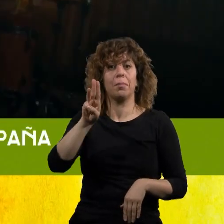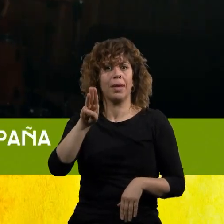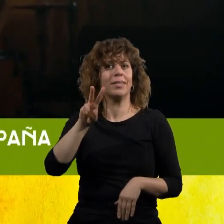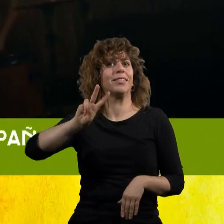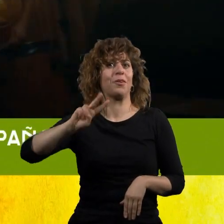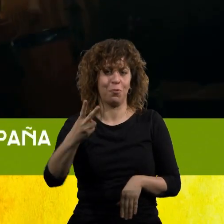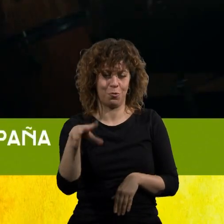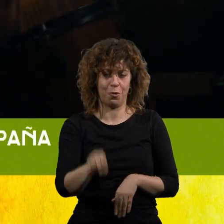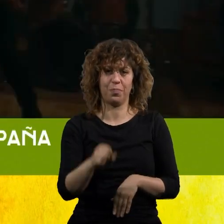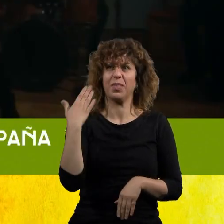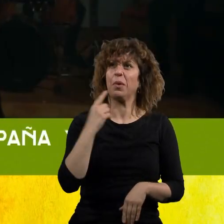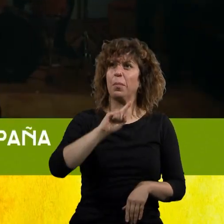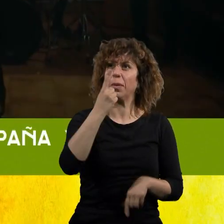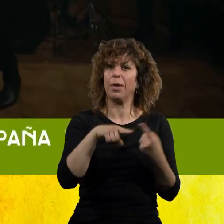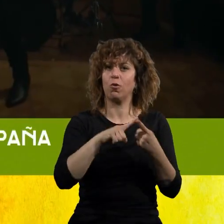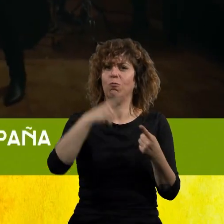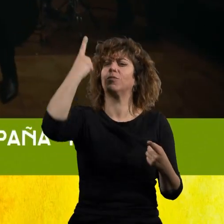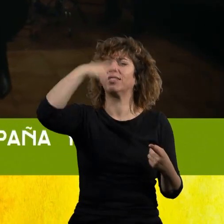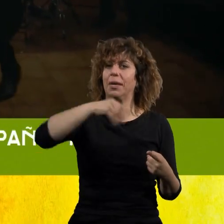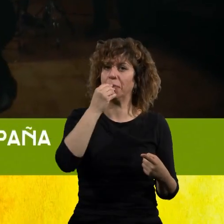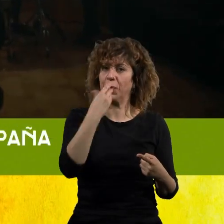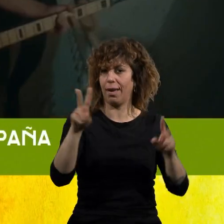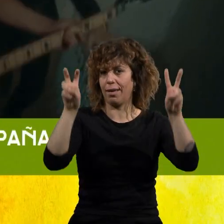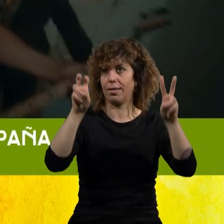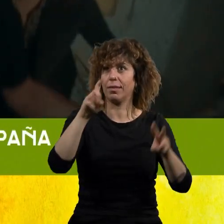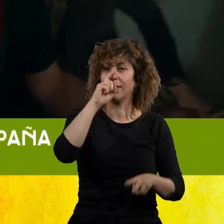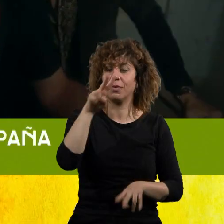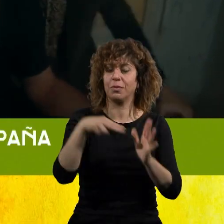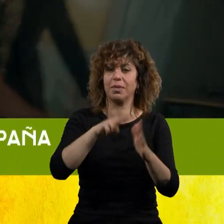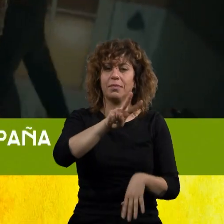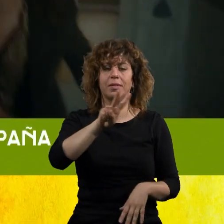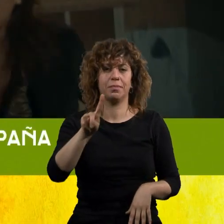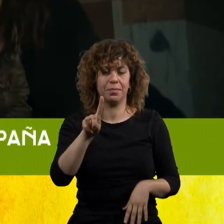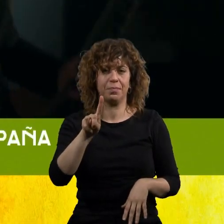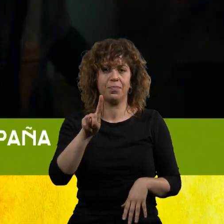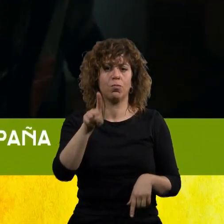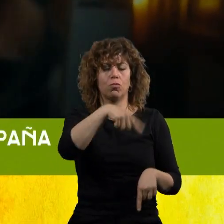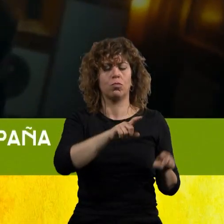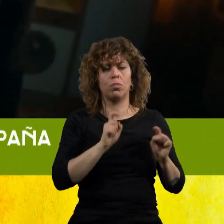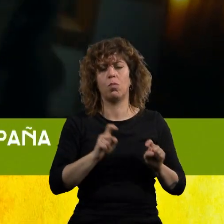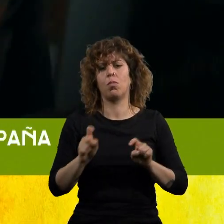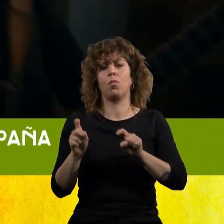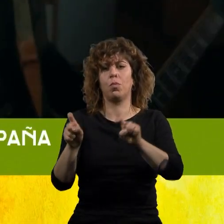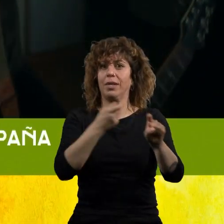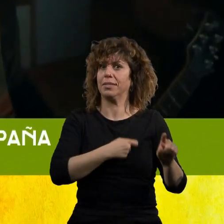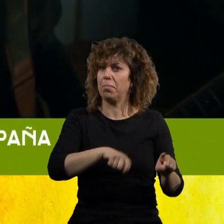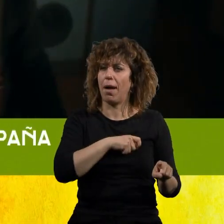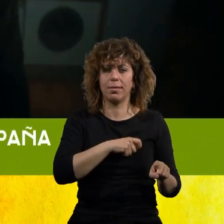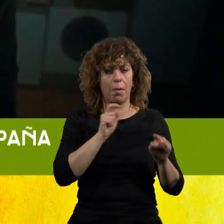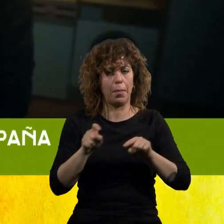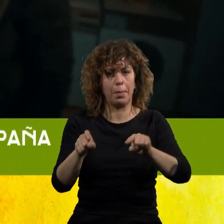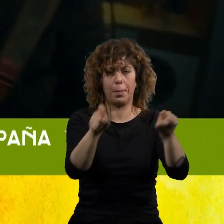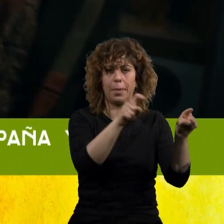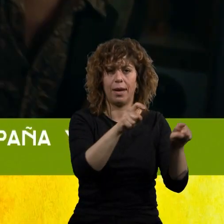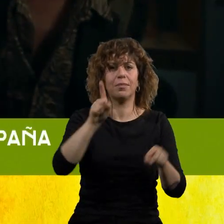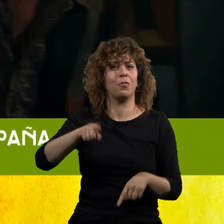El primero, Lo sabes bien, en 2021. Habéis girado por toda España, habéis girado